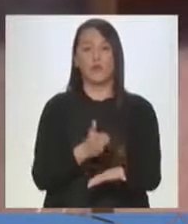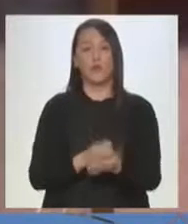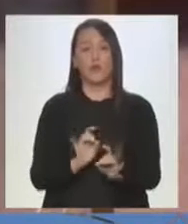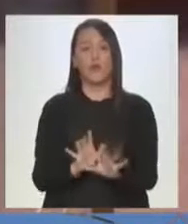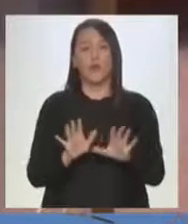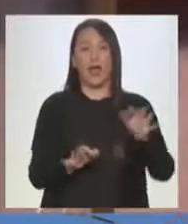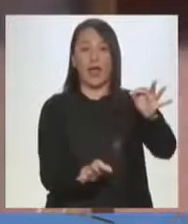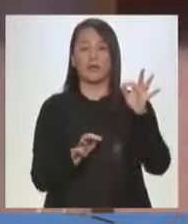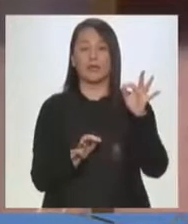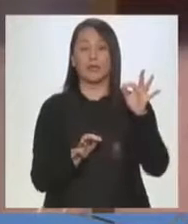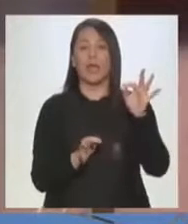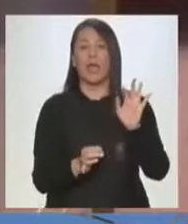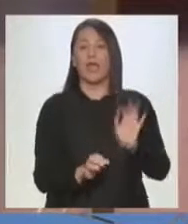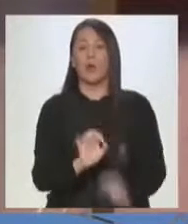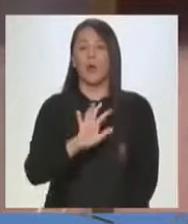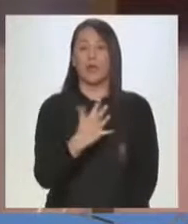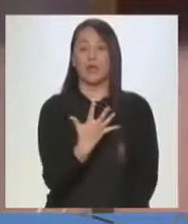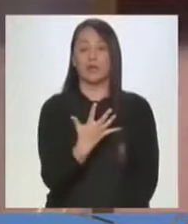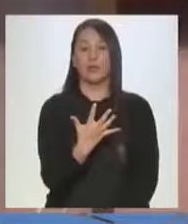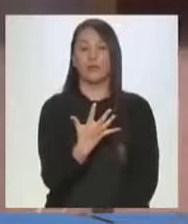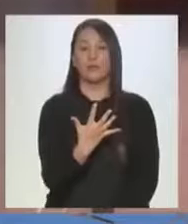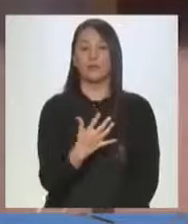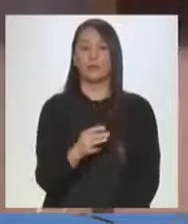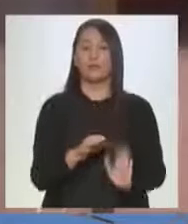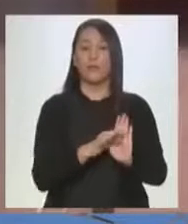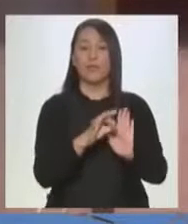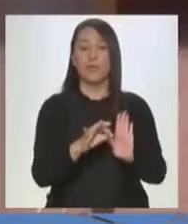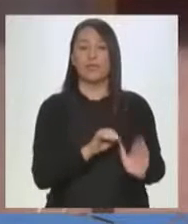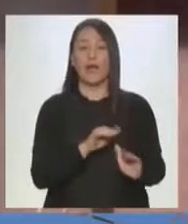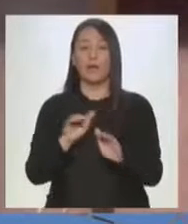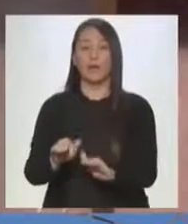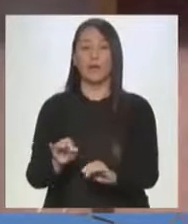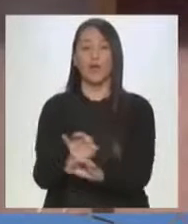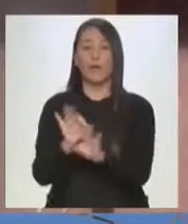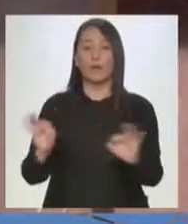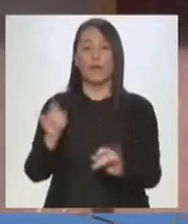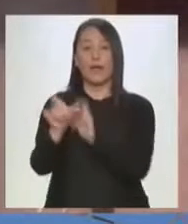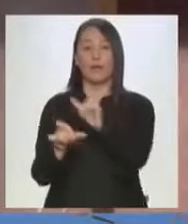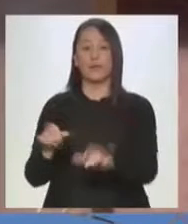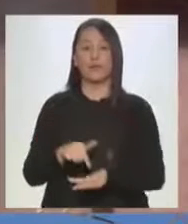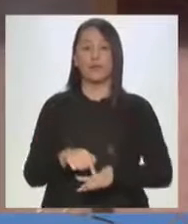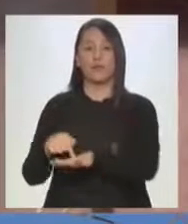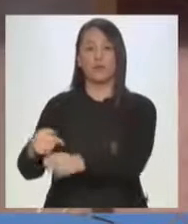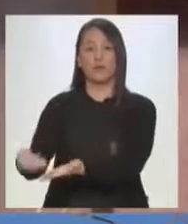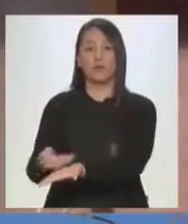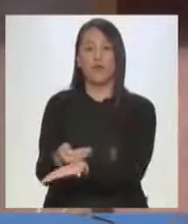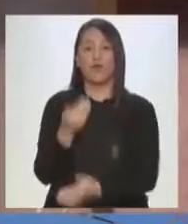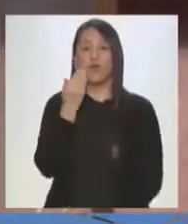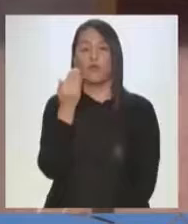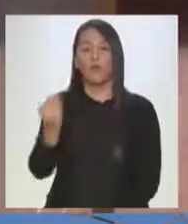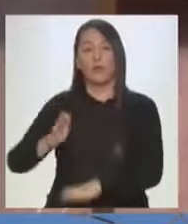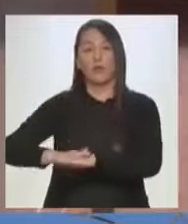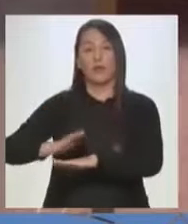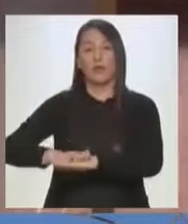título 5, artículo 19 de este proyecto de ley, se establece un apoyo extraordinario a transportistas remunerados a pasajeros con un bono y préstamo